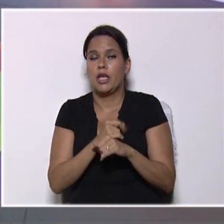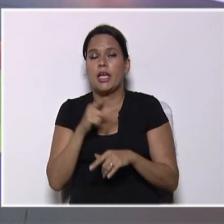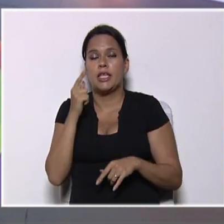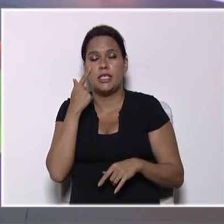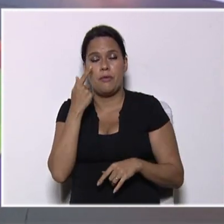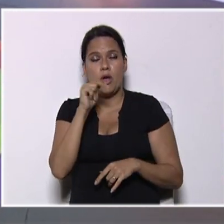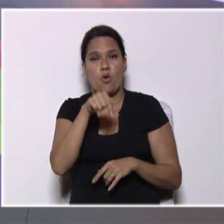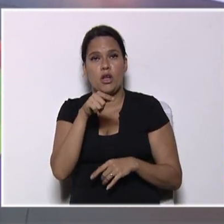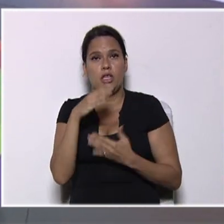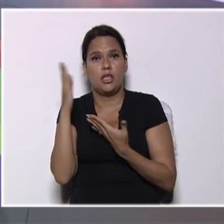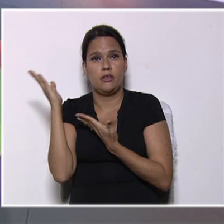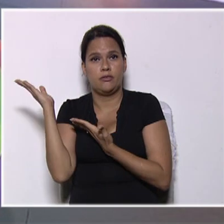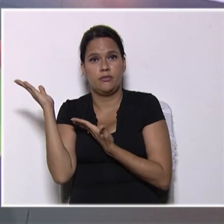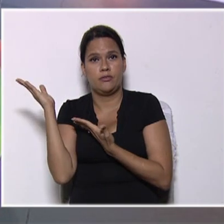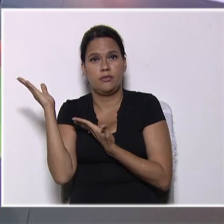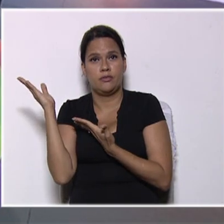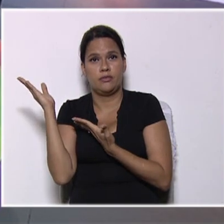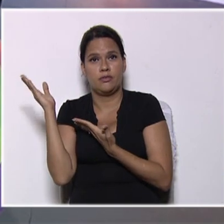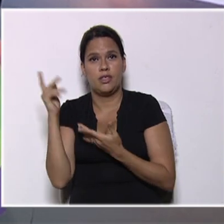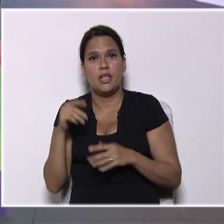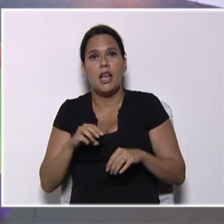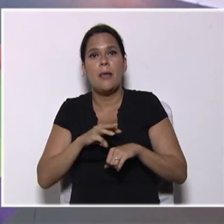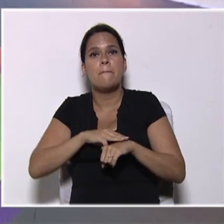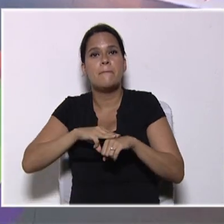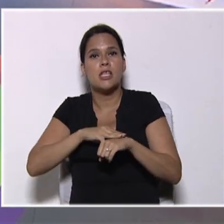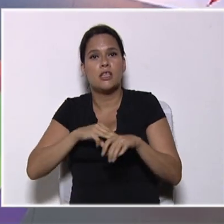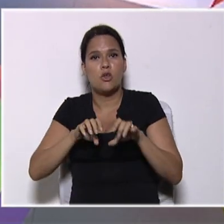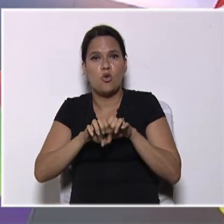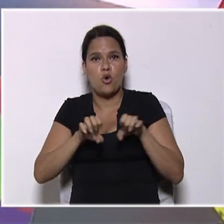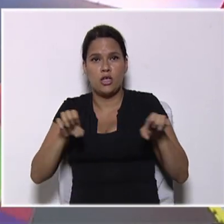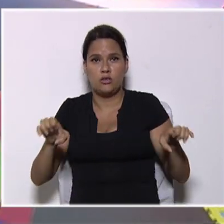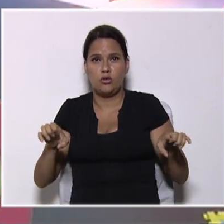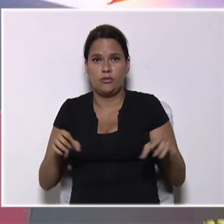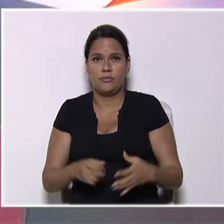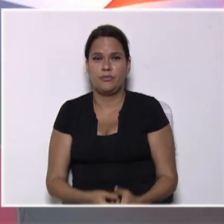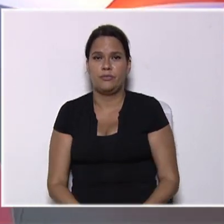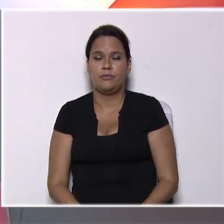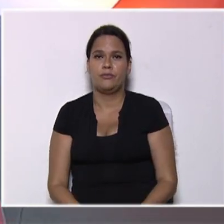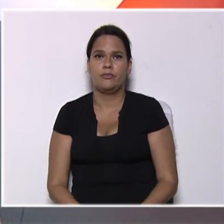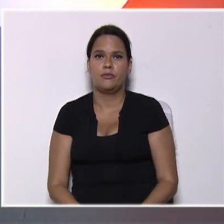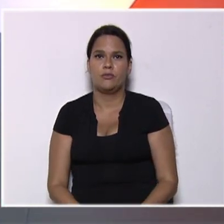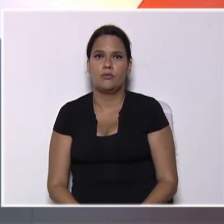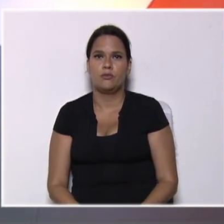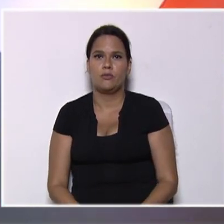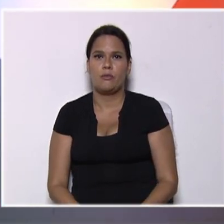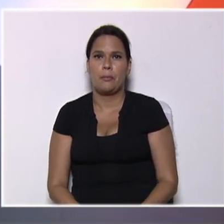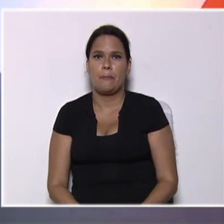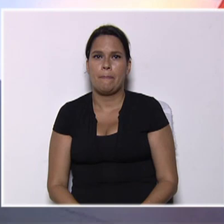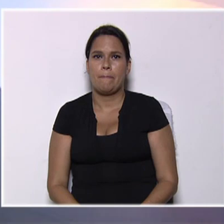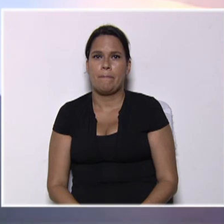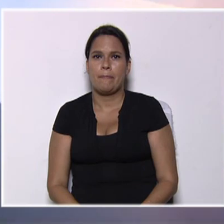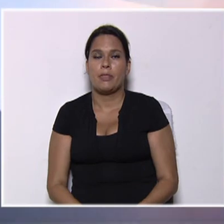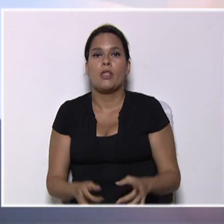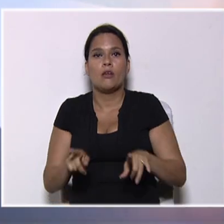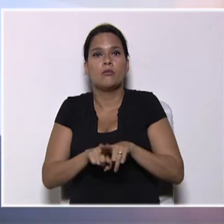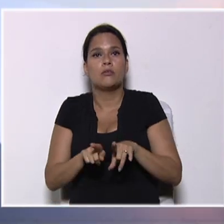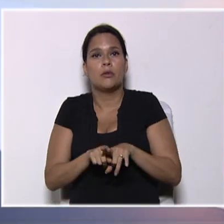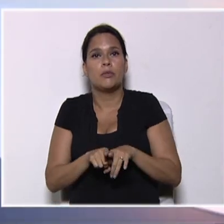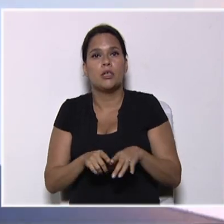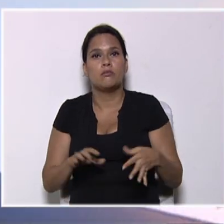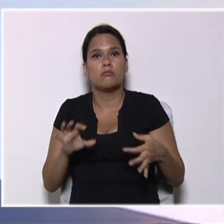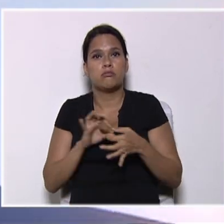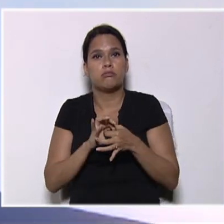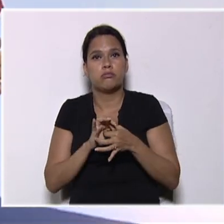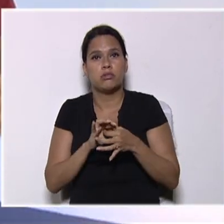eso los invitamos a visitar la página web oficial del Ministerio del Poder Popular para la Educación. Así también el